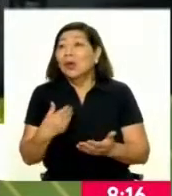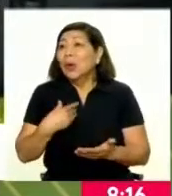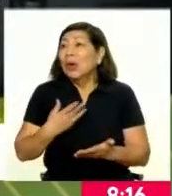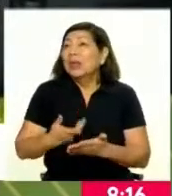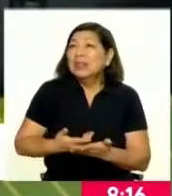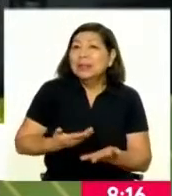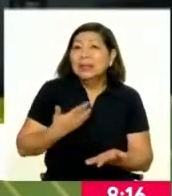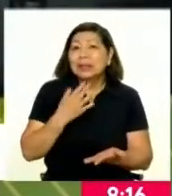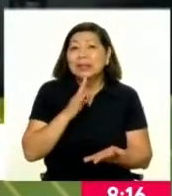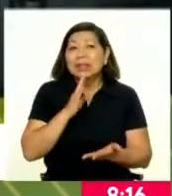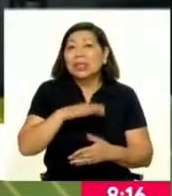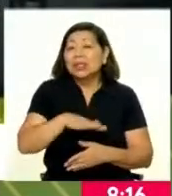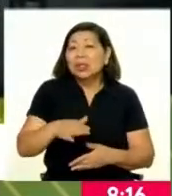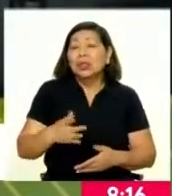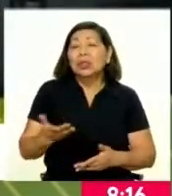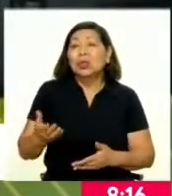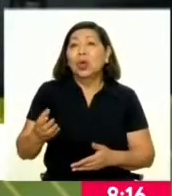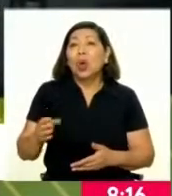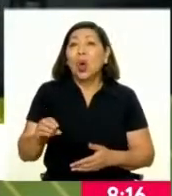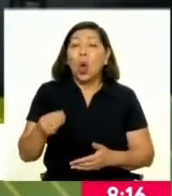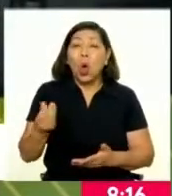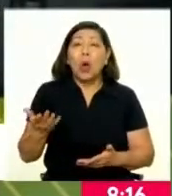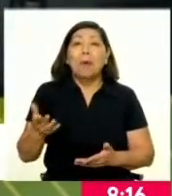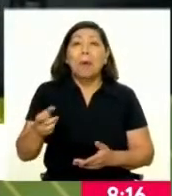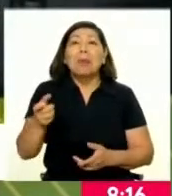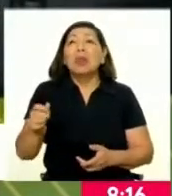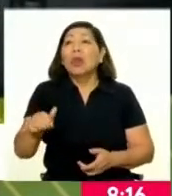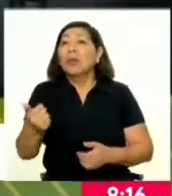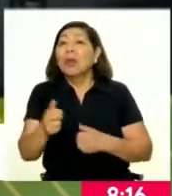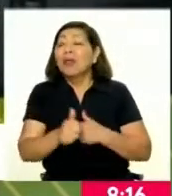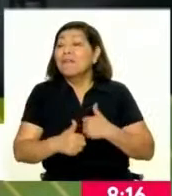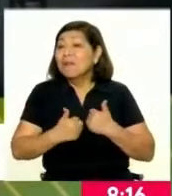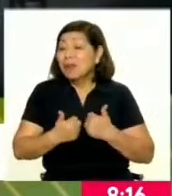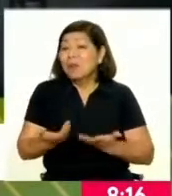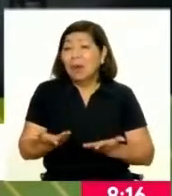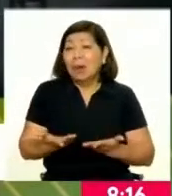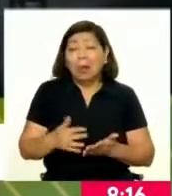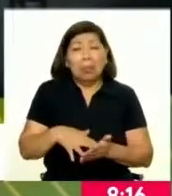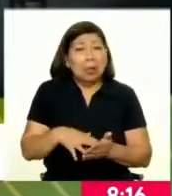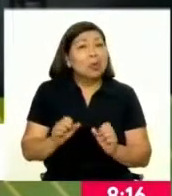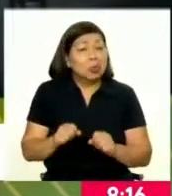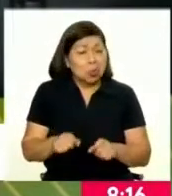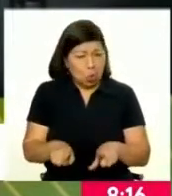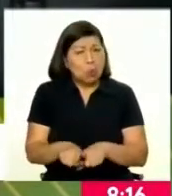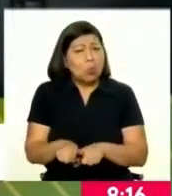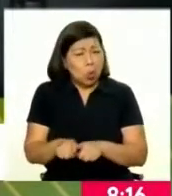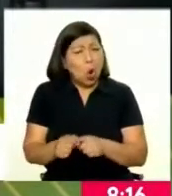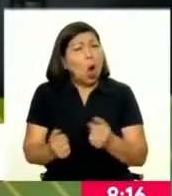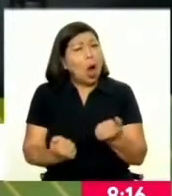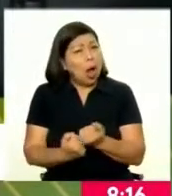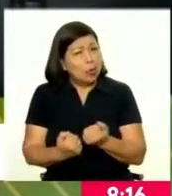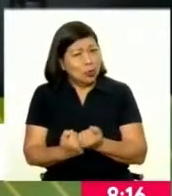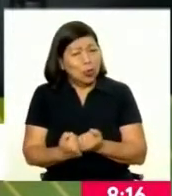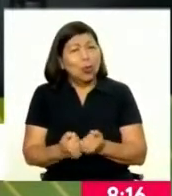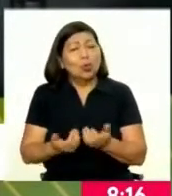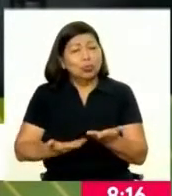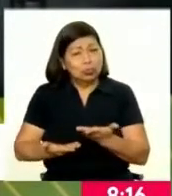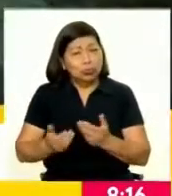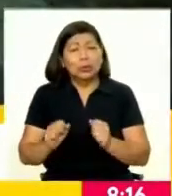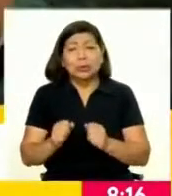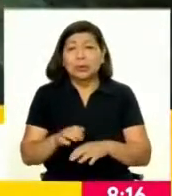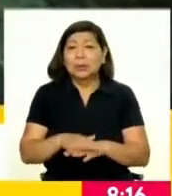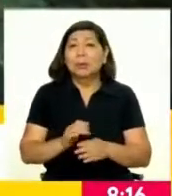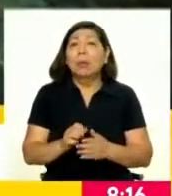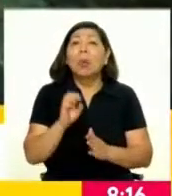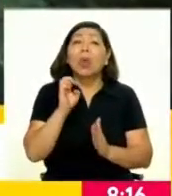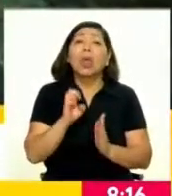¿no? Hablamos de niños, niñas, adolescentes, personas migrantes, ¿no? etcétera. Todos los grupos vulnerables también son asistidos por la defensa pública. En